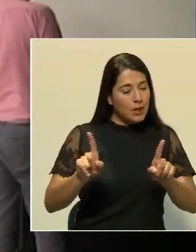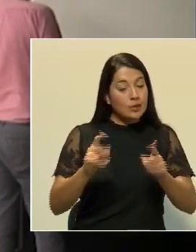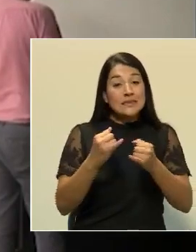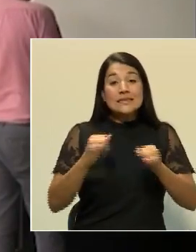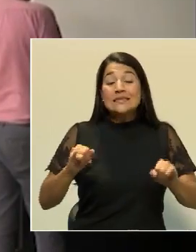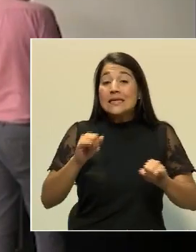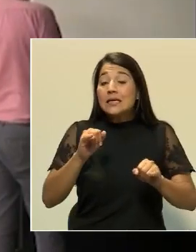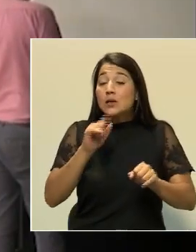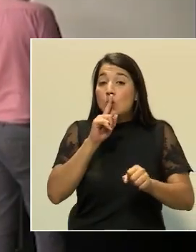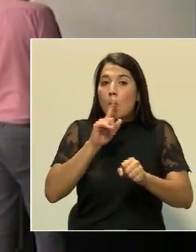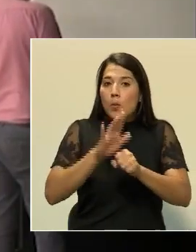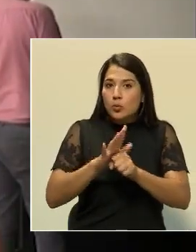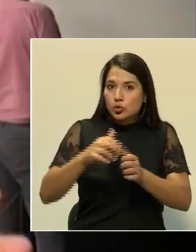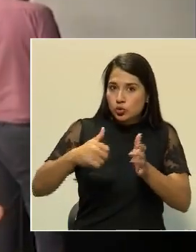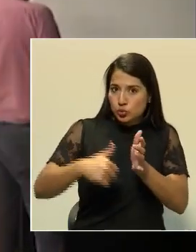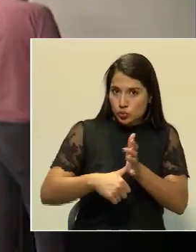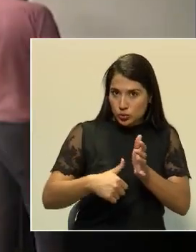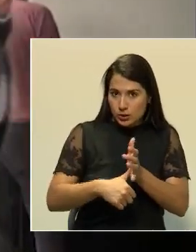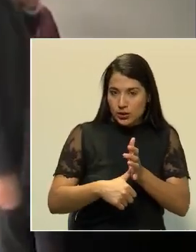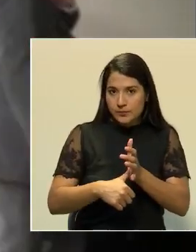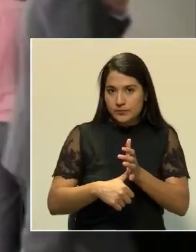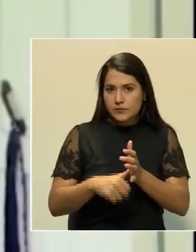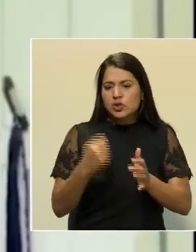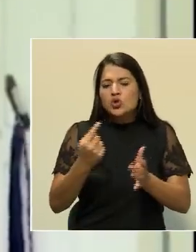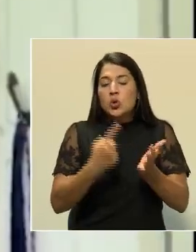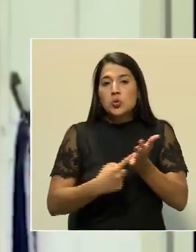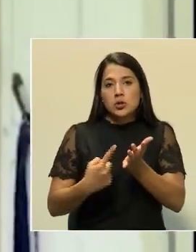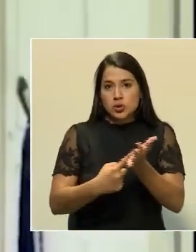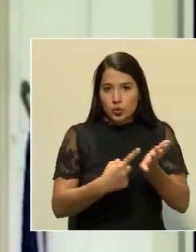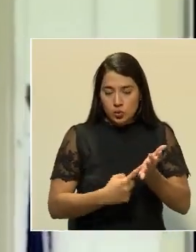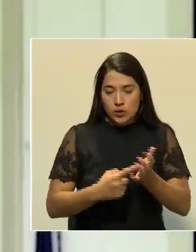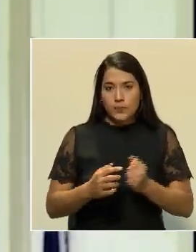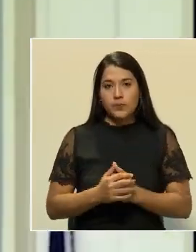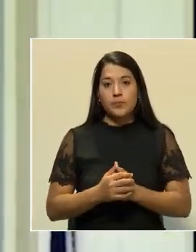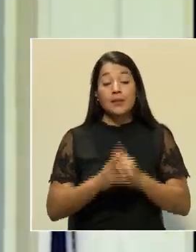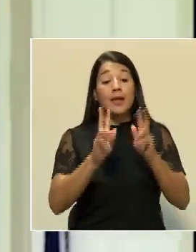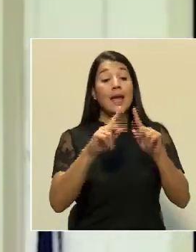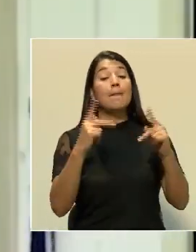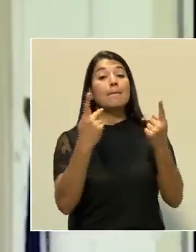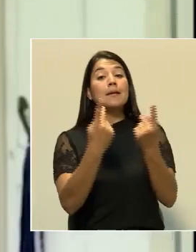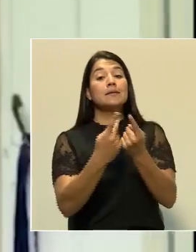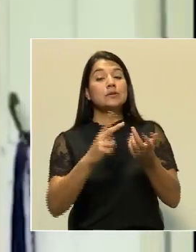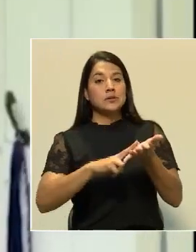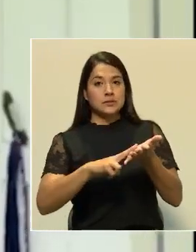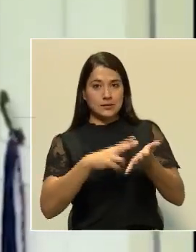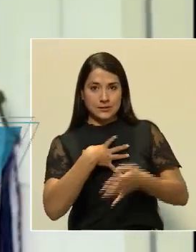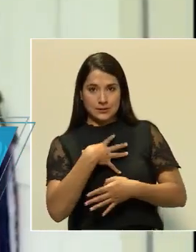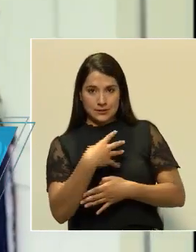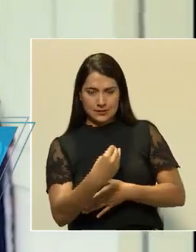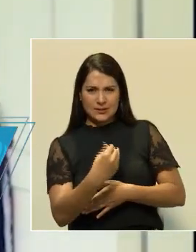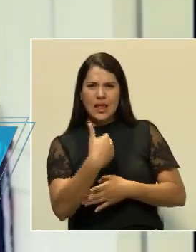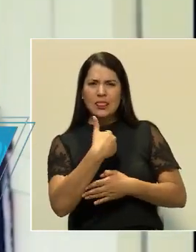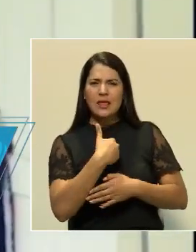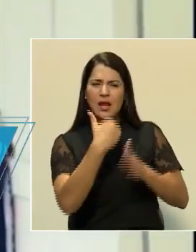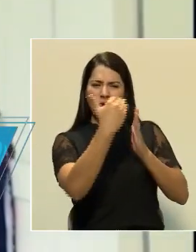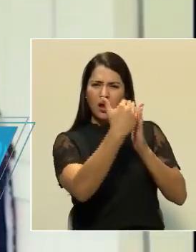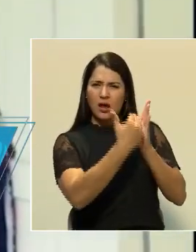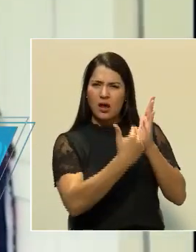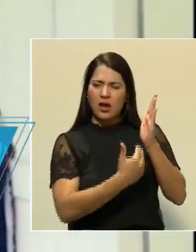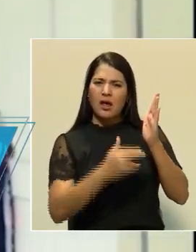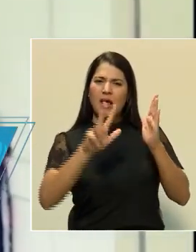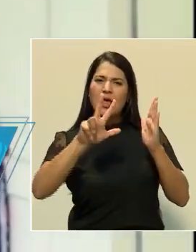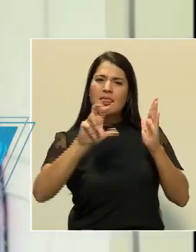proyectos a cómo se colocaron. Es únicamente para discusión. Liberación Nacional tiene una lista de más de